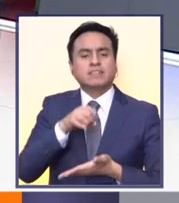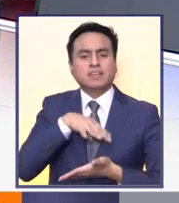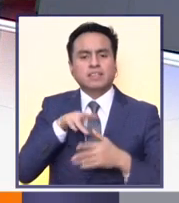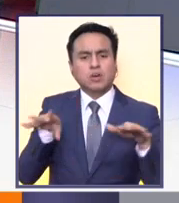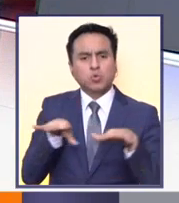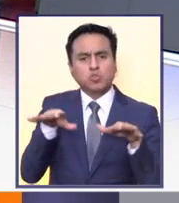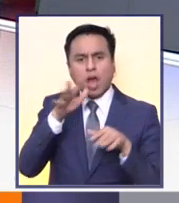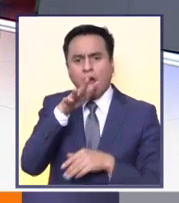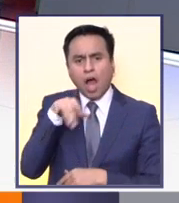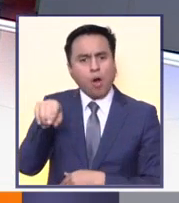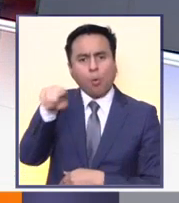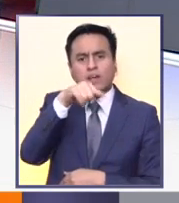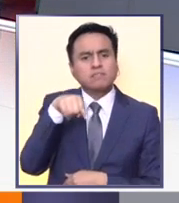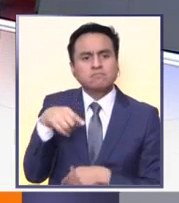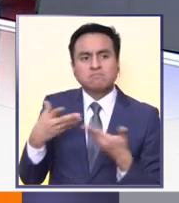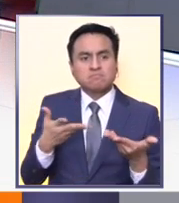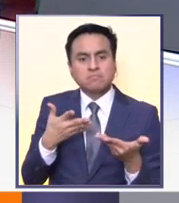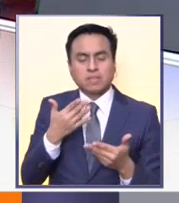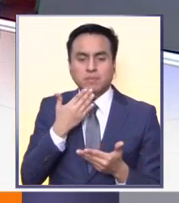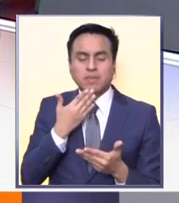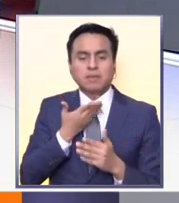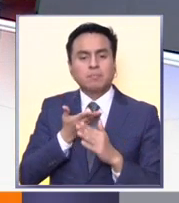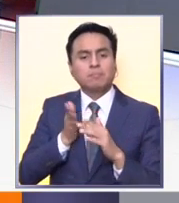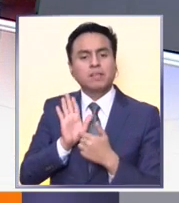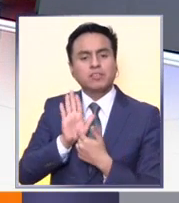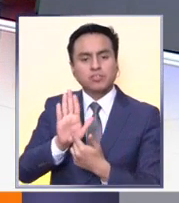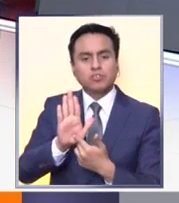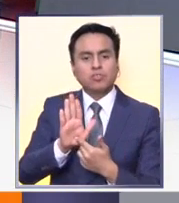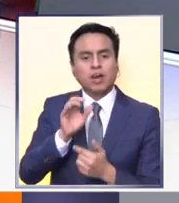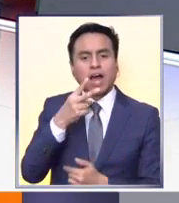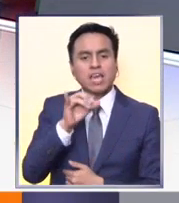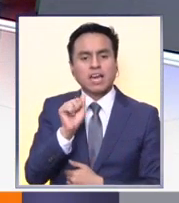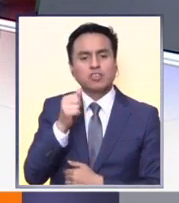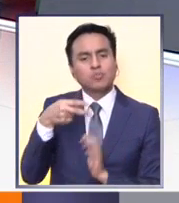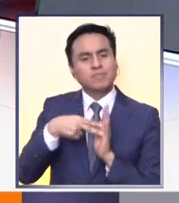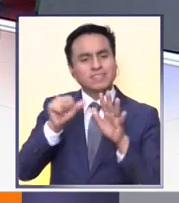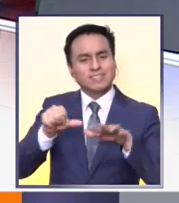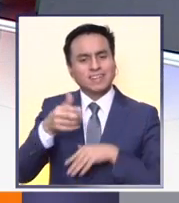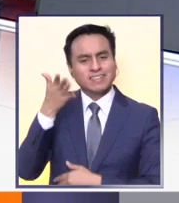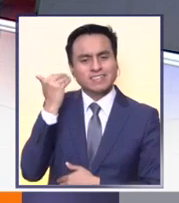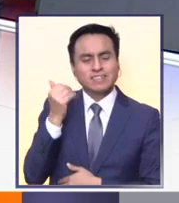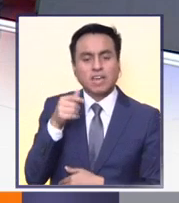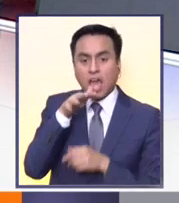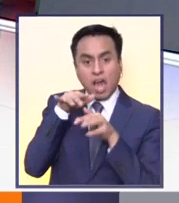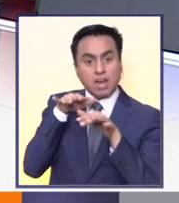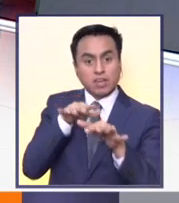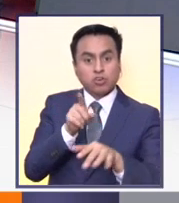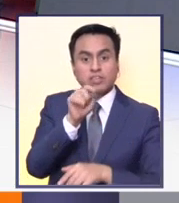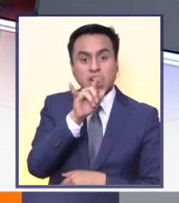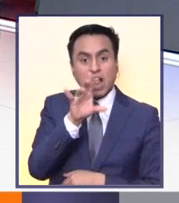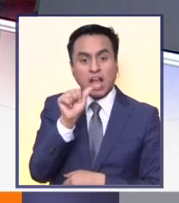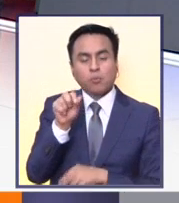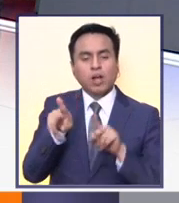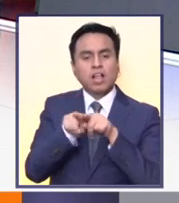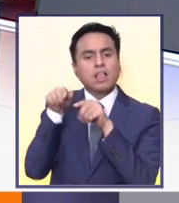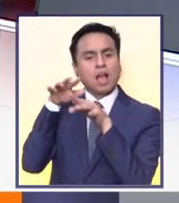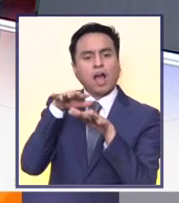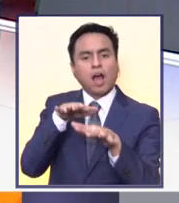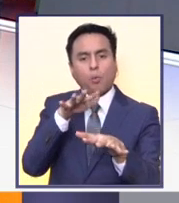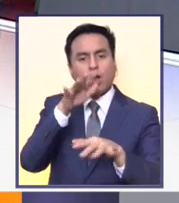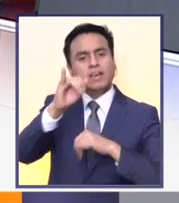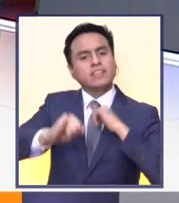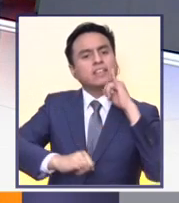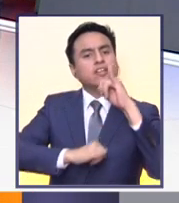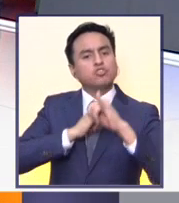esas aguas y lo que ha planteado en La Haya en 2016, el río Silala es un curso de agua